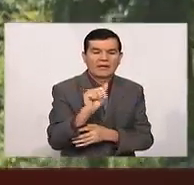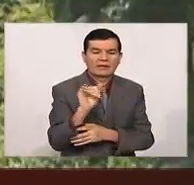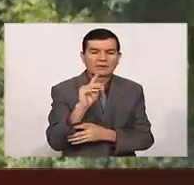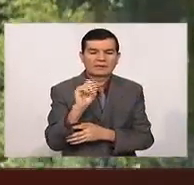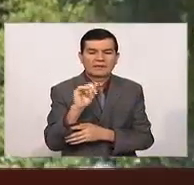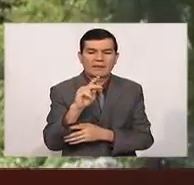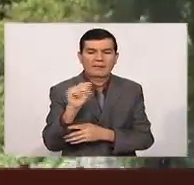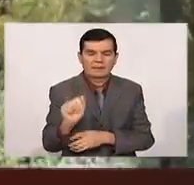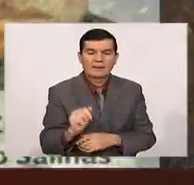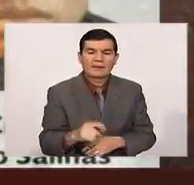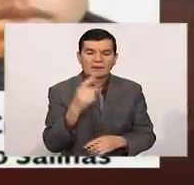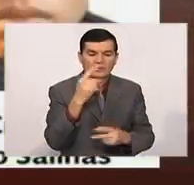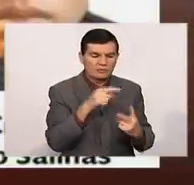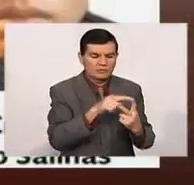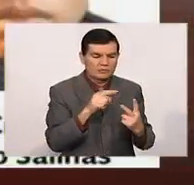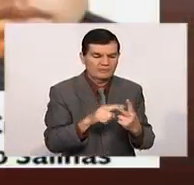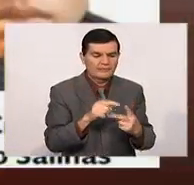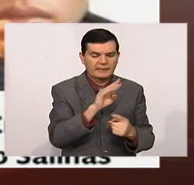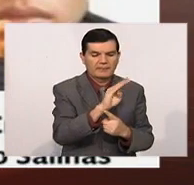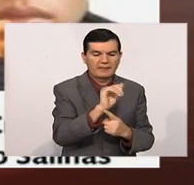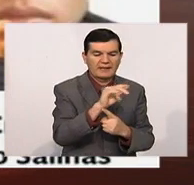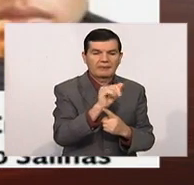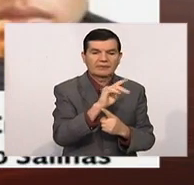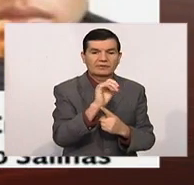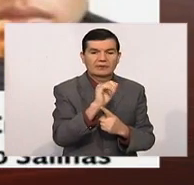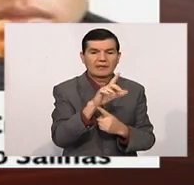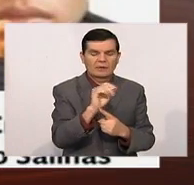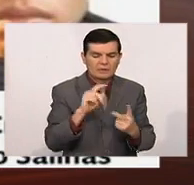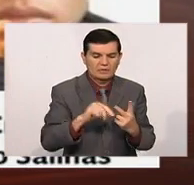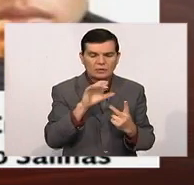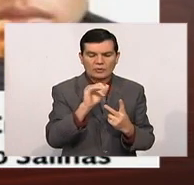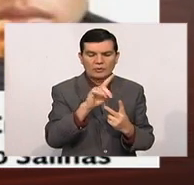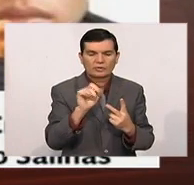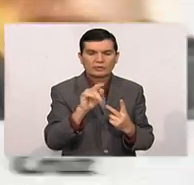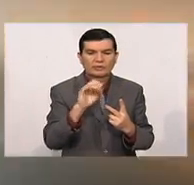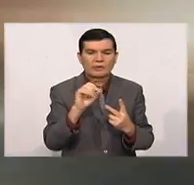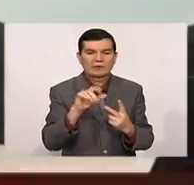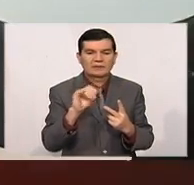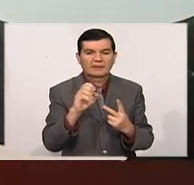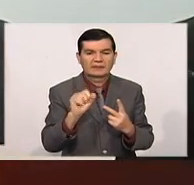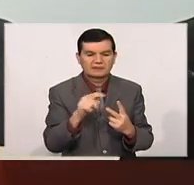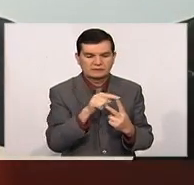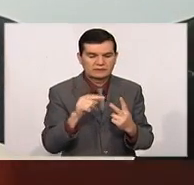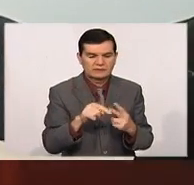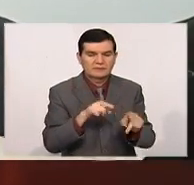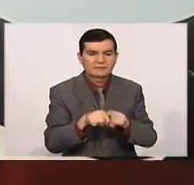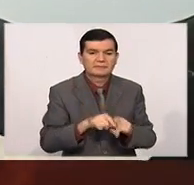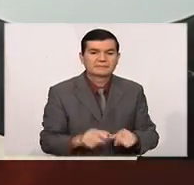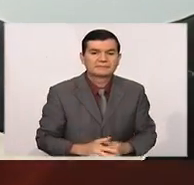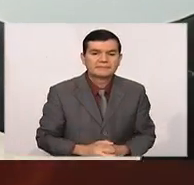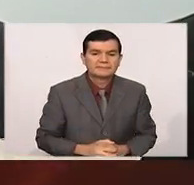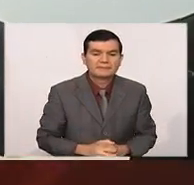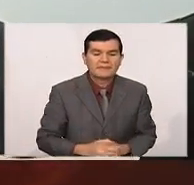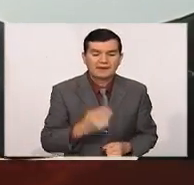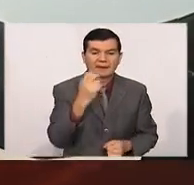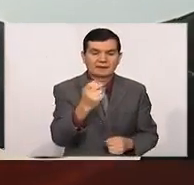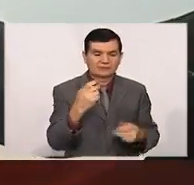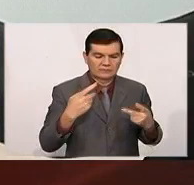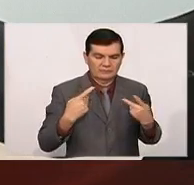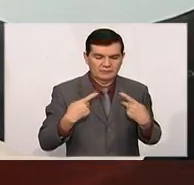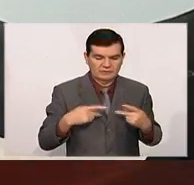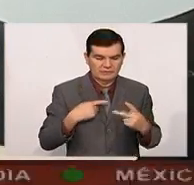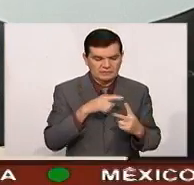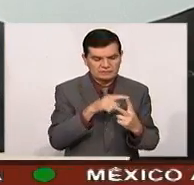Ayotzinapa. 2 de ellos son Bernabé Sotelo Salinas y Cruz Sotelo Salinas. En esa ocasión, los 2 primeros